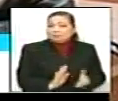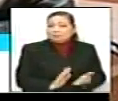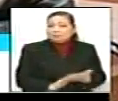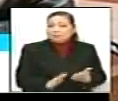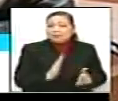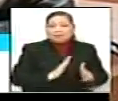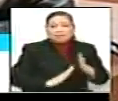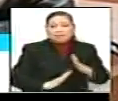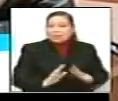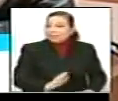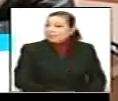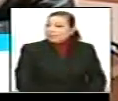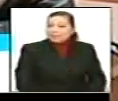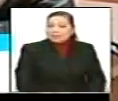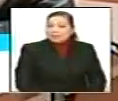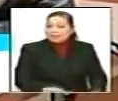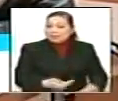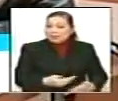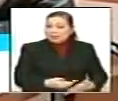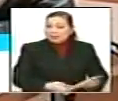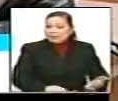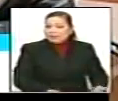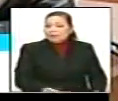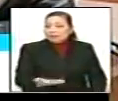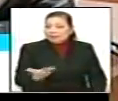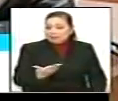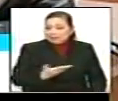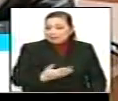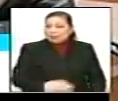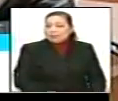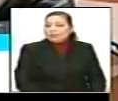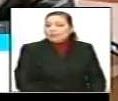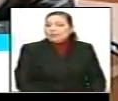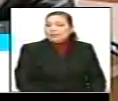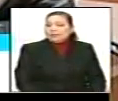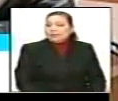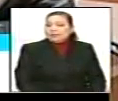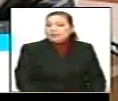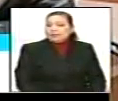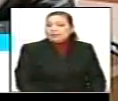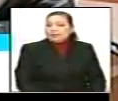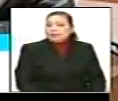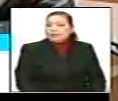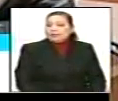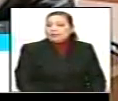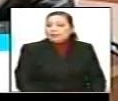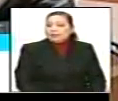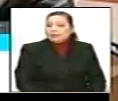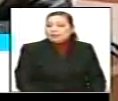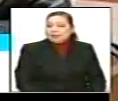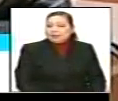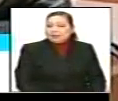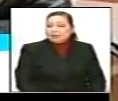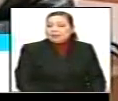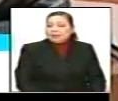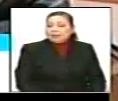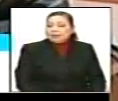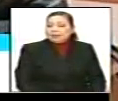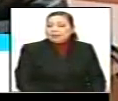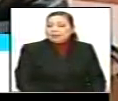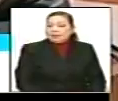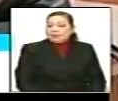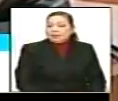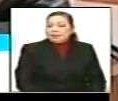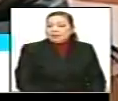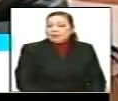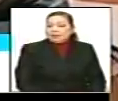eso es falso. Si tiene alguna documentación, nos gustaría que lo muestre, pero es completamente falso. Yo le voy a pedir un favor, señor.